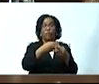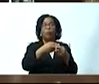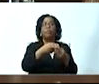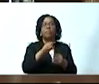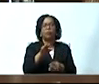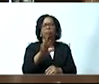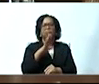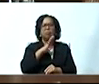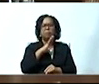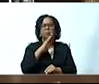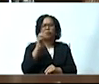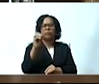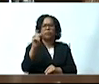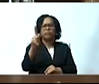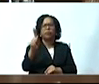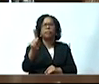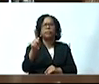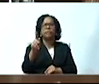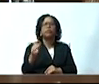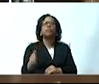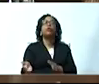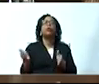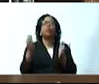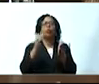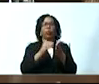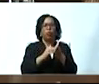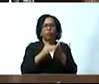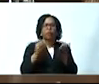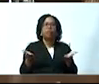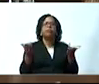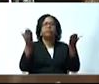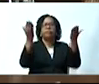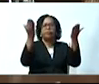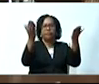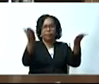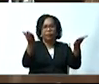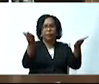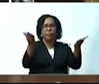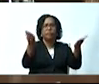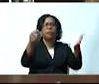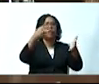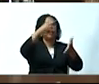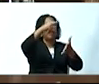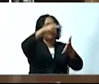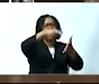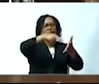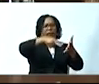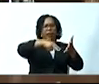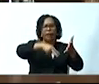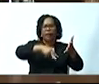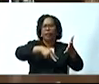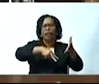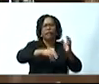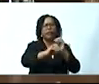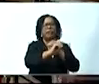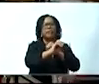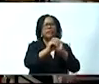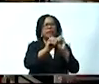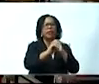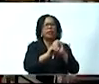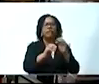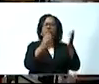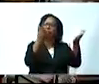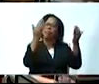Está bien, ok. Voy a someter que sea liberado de lectura. Le pido a los diputados, vamos a la curul para que podamos